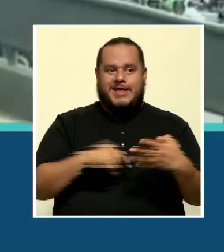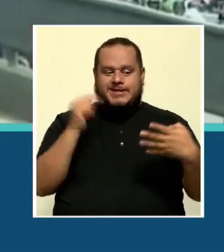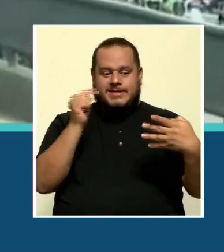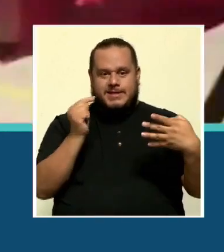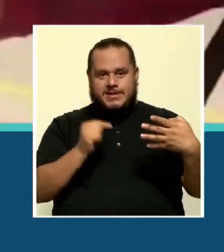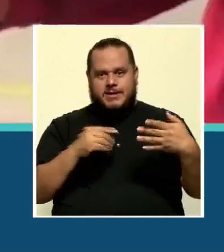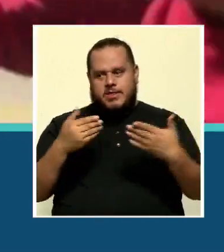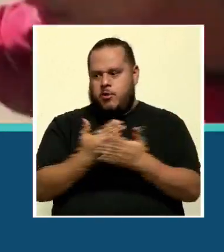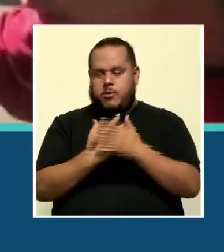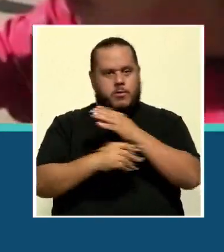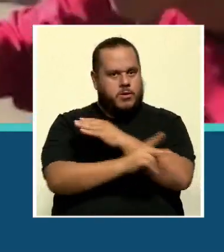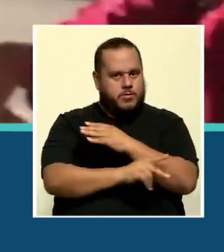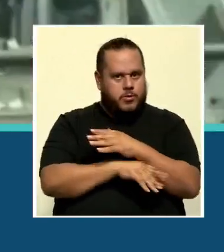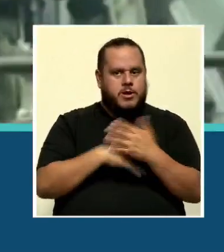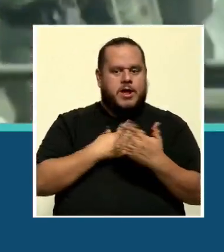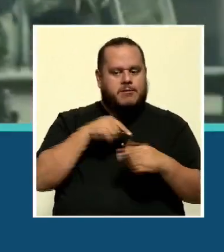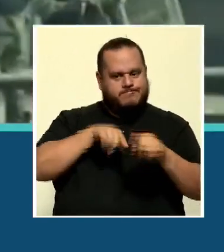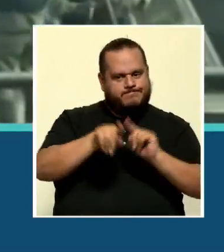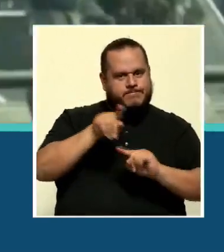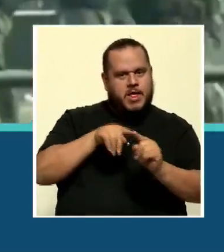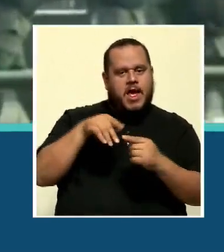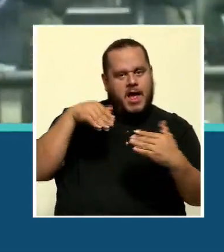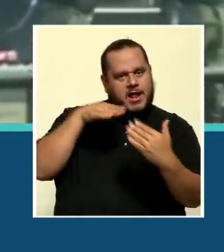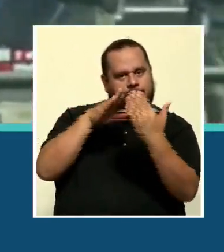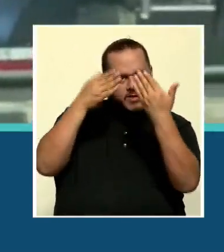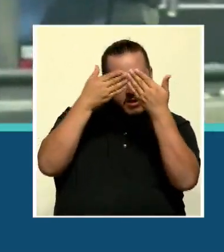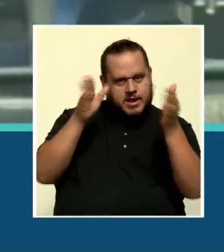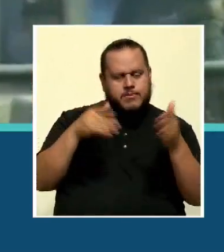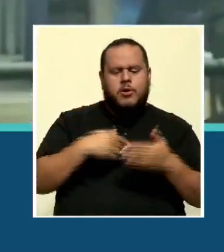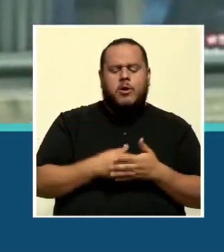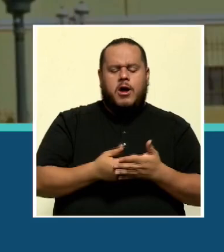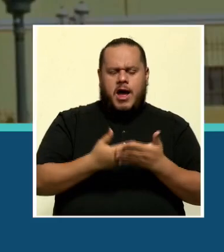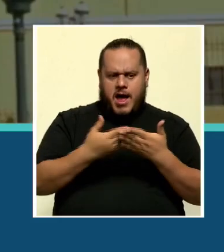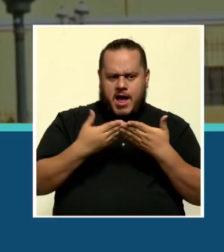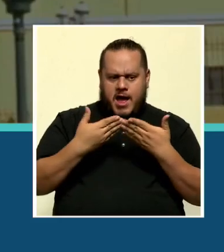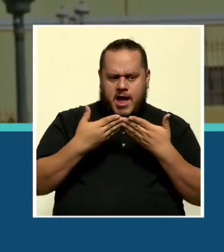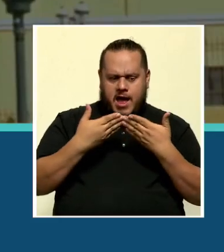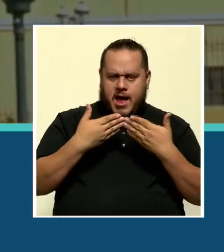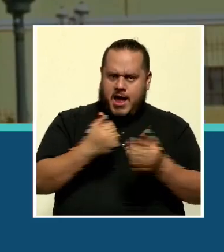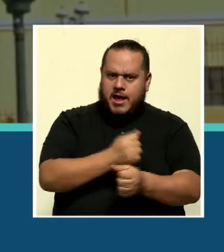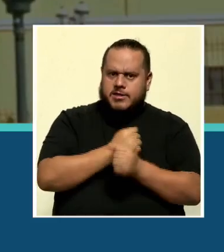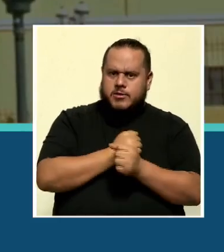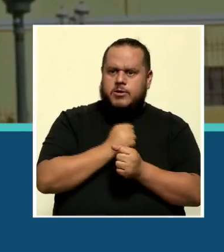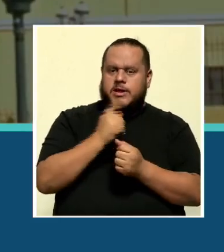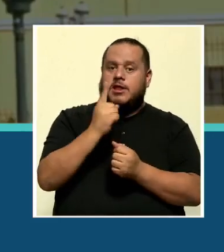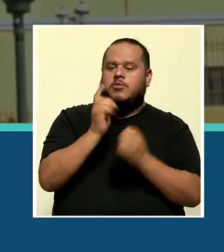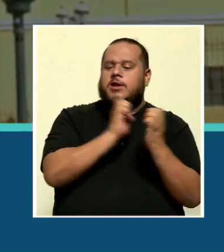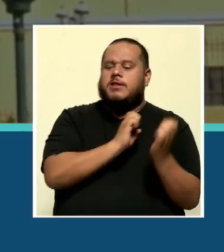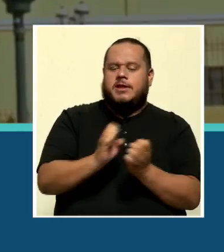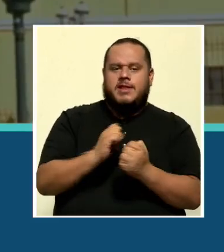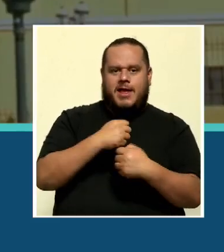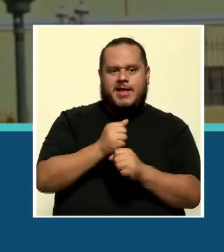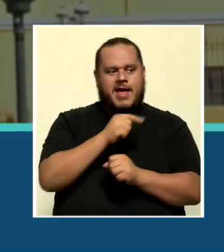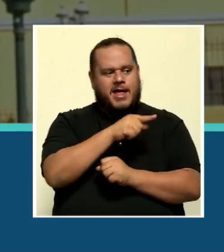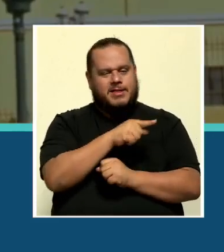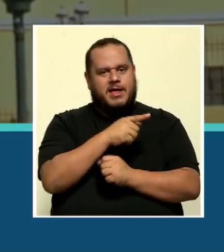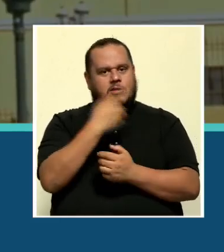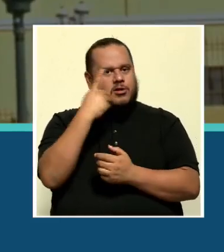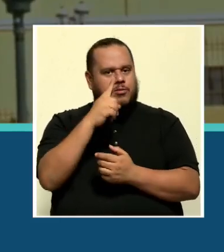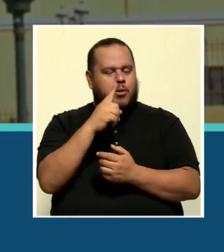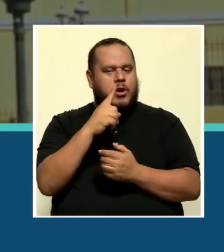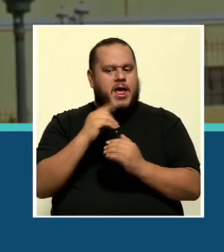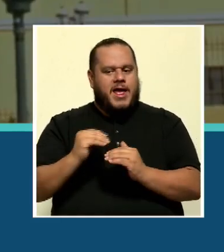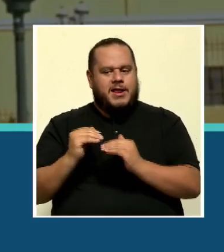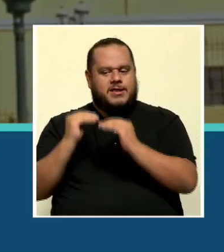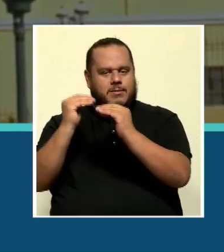Nueva República, desde el Frente Amplio aseguran que es una estrategia que realiza esta agrupación política debido al crecimiento